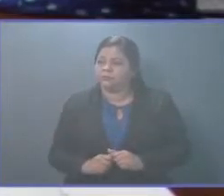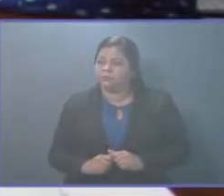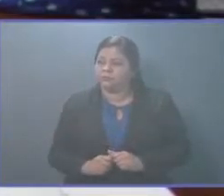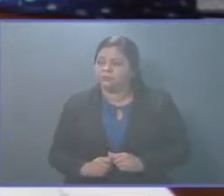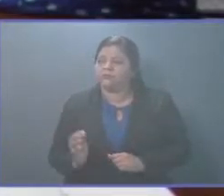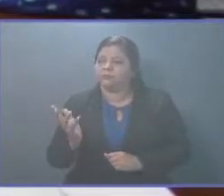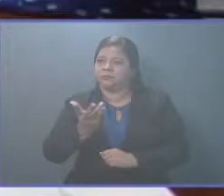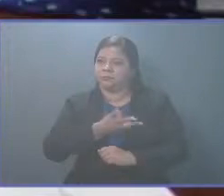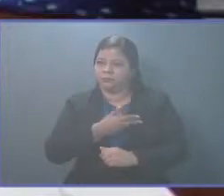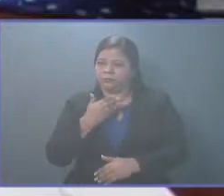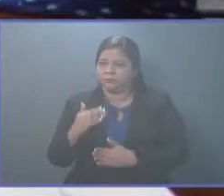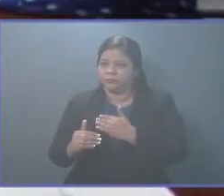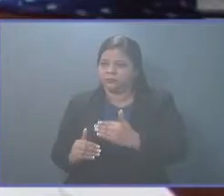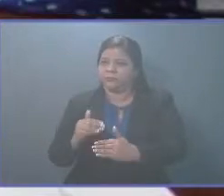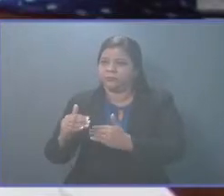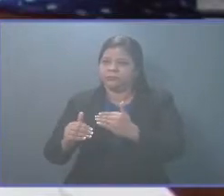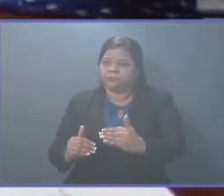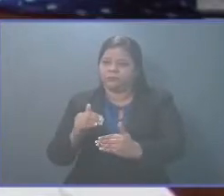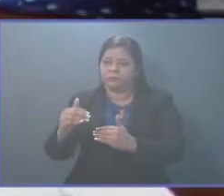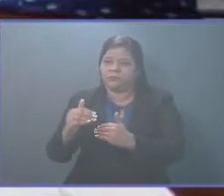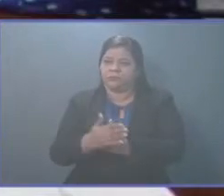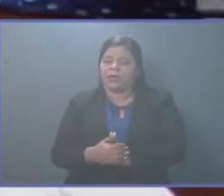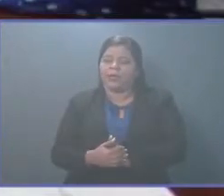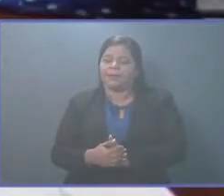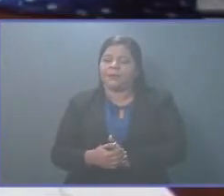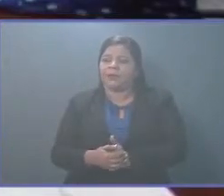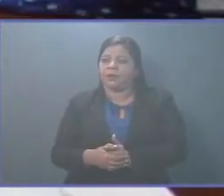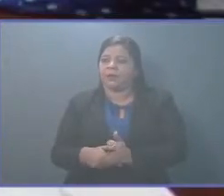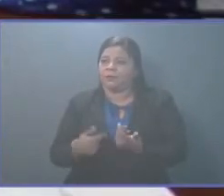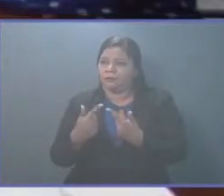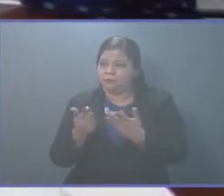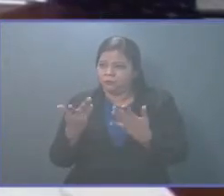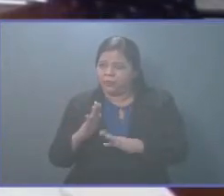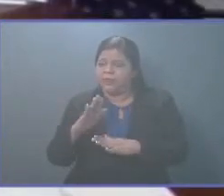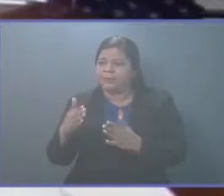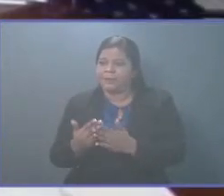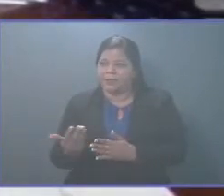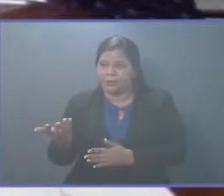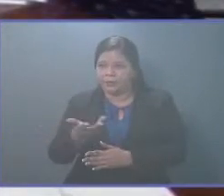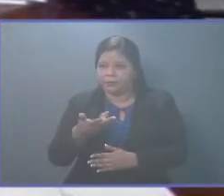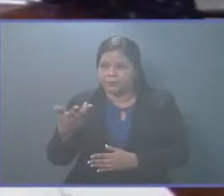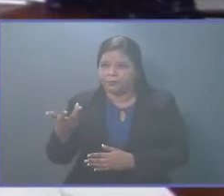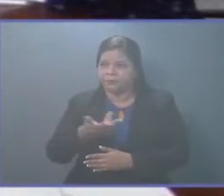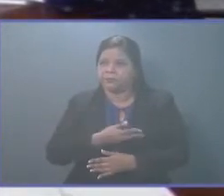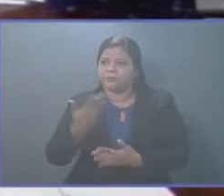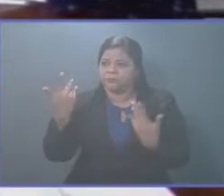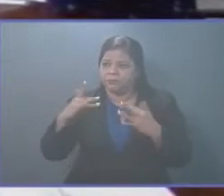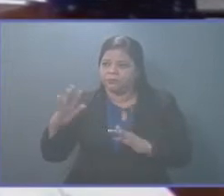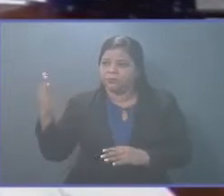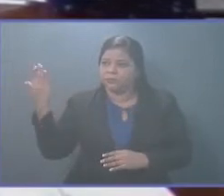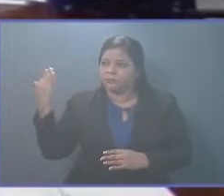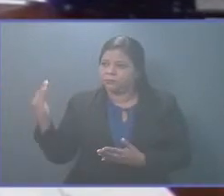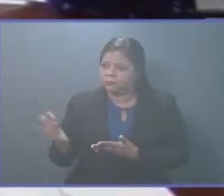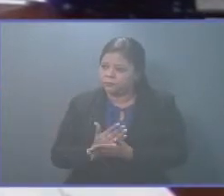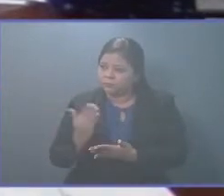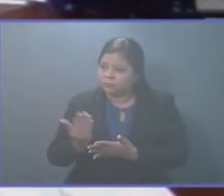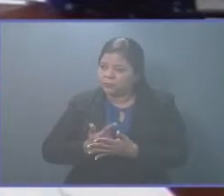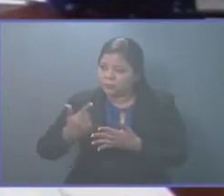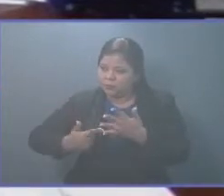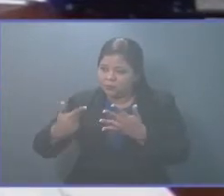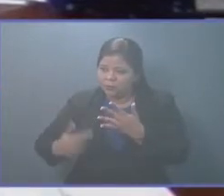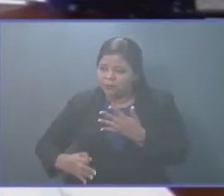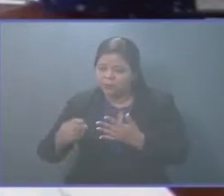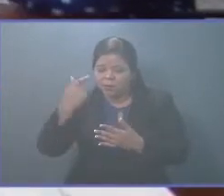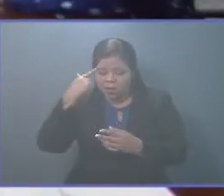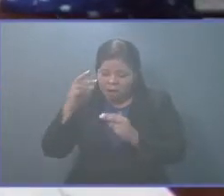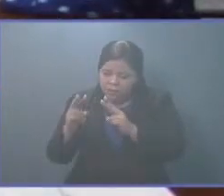El procedimiento sugerido requiere que ustedes y sus fracciones estudien la ley, analicen